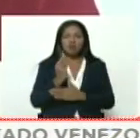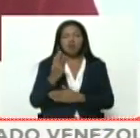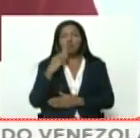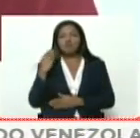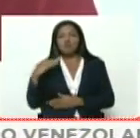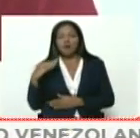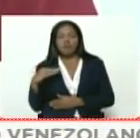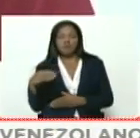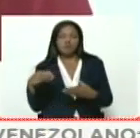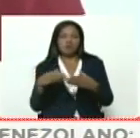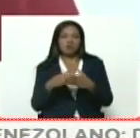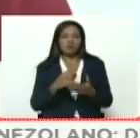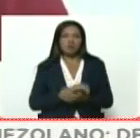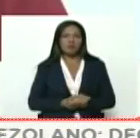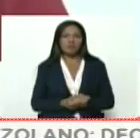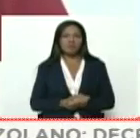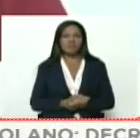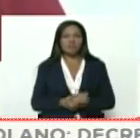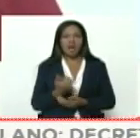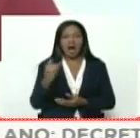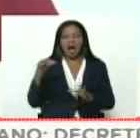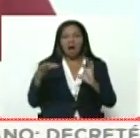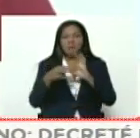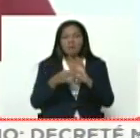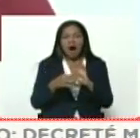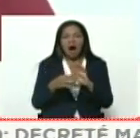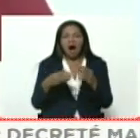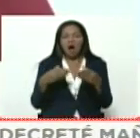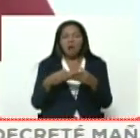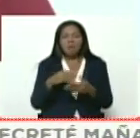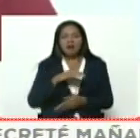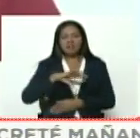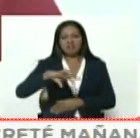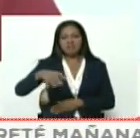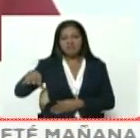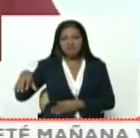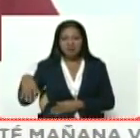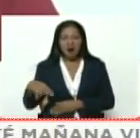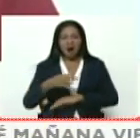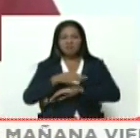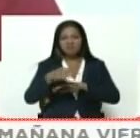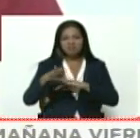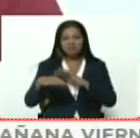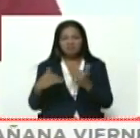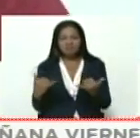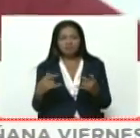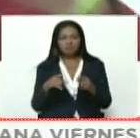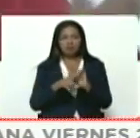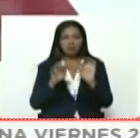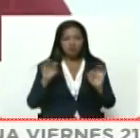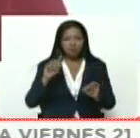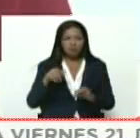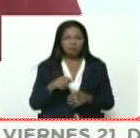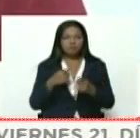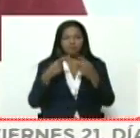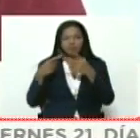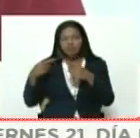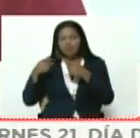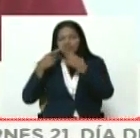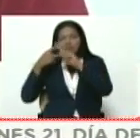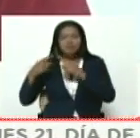del partido. Hay enlaces, hay comisionados estadales, municipales, que en este momento, por